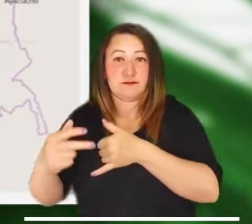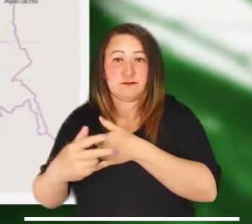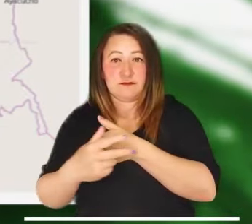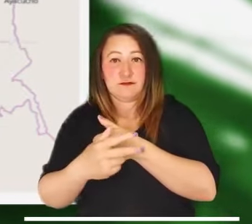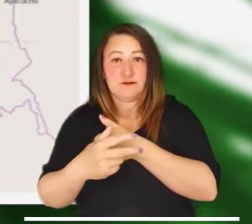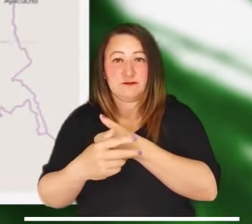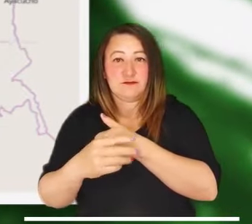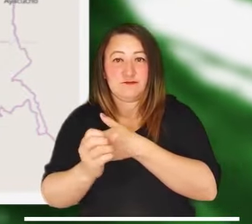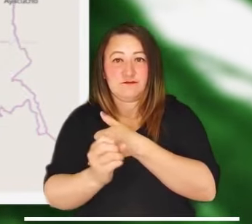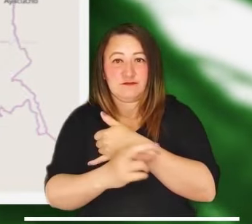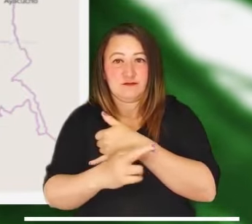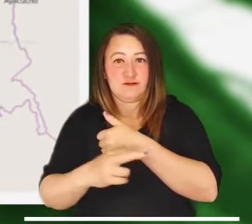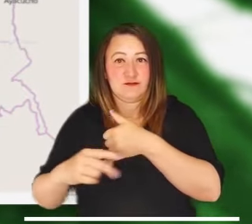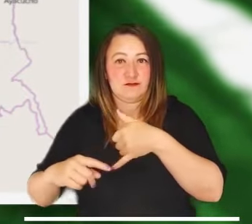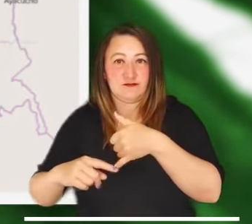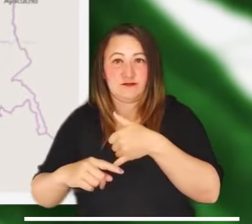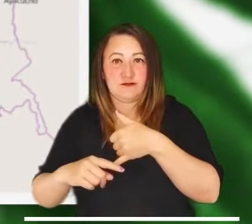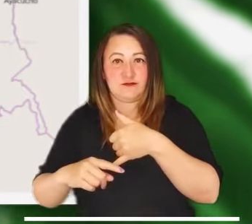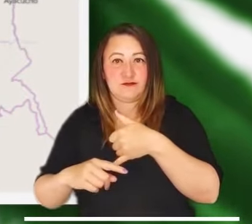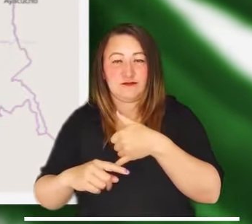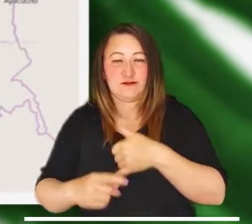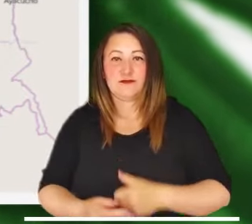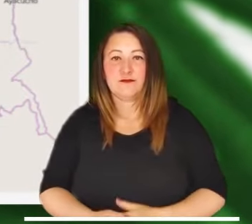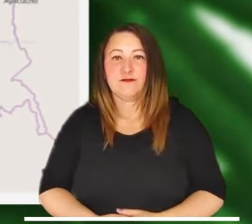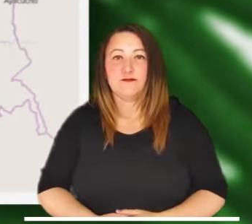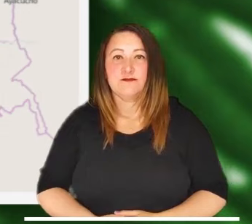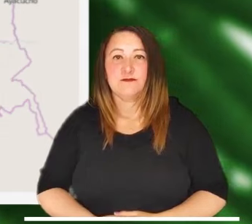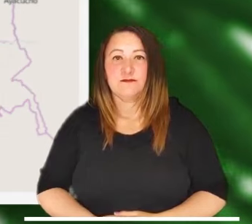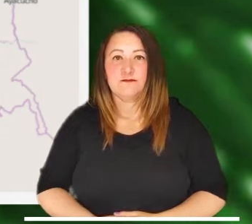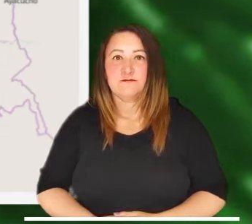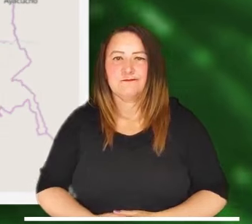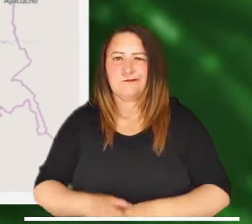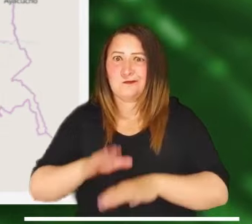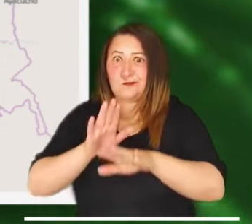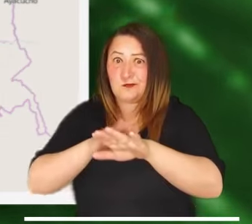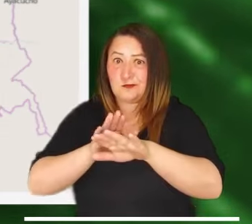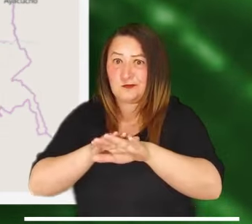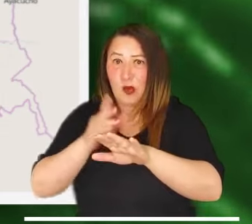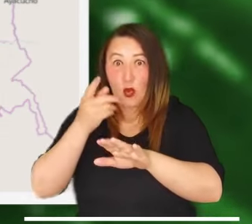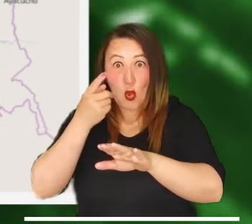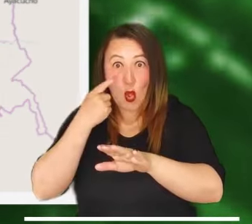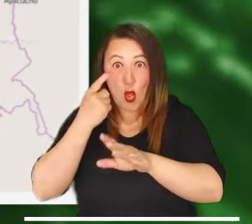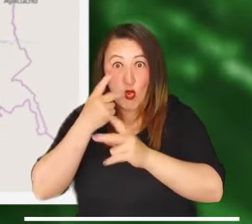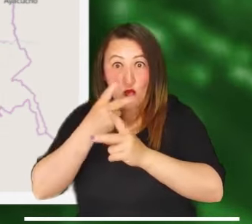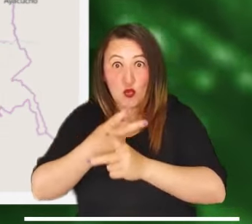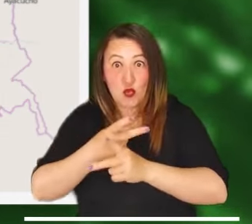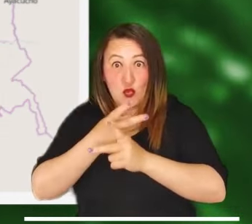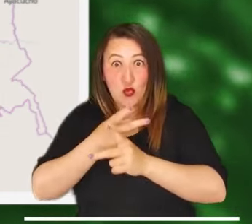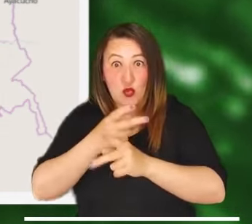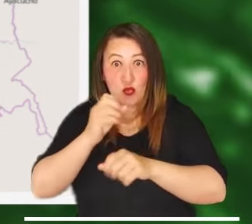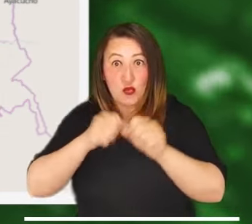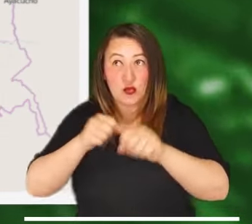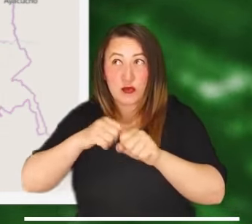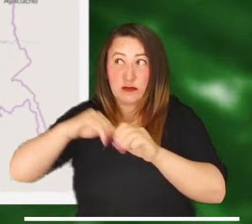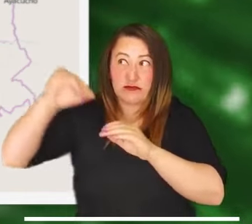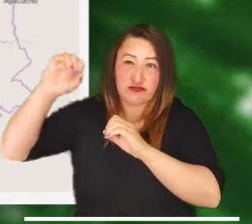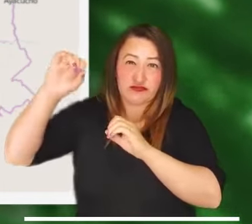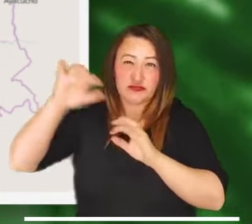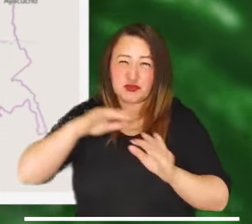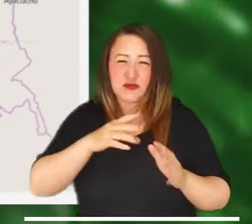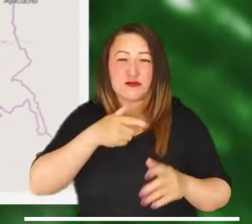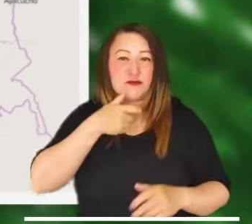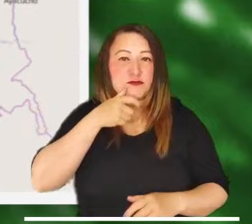La probabilidad de incendios se mantendrá elevada en el Caribe, los Andes, la Orinoquía y la